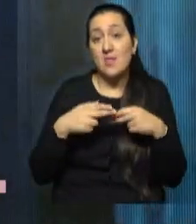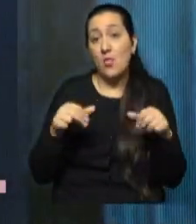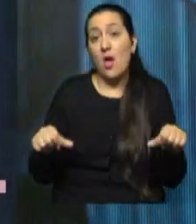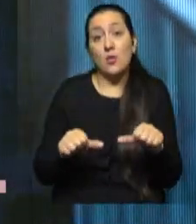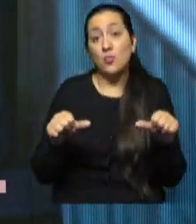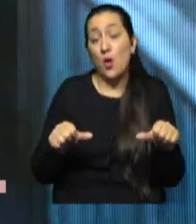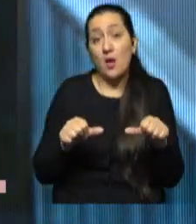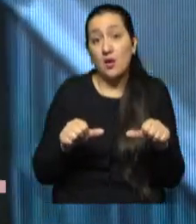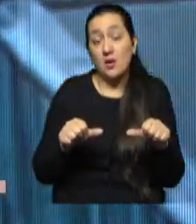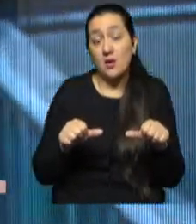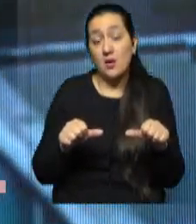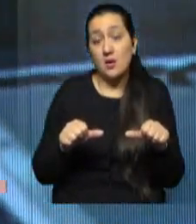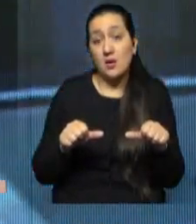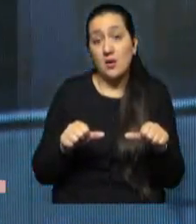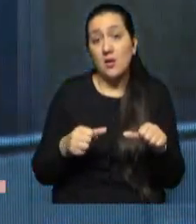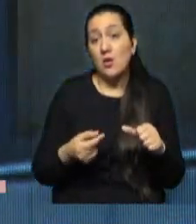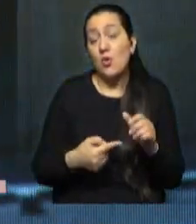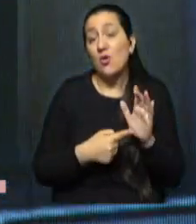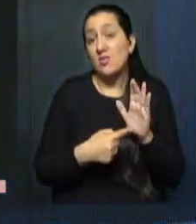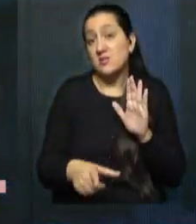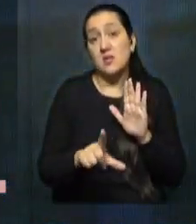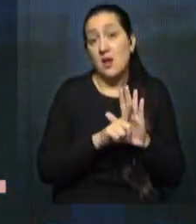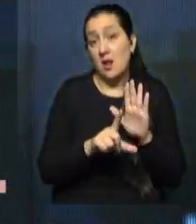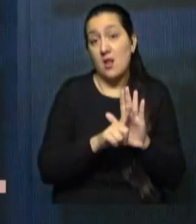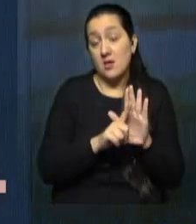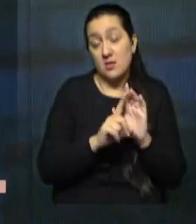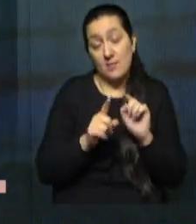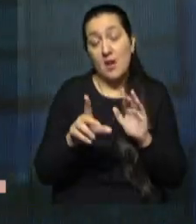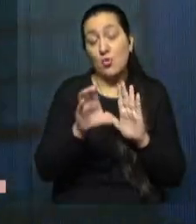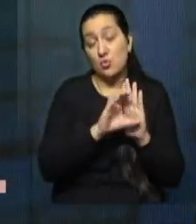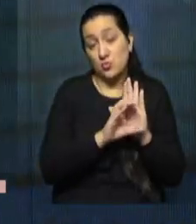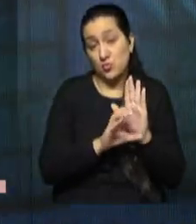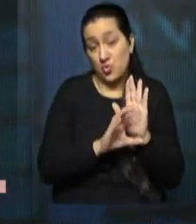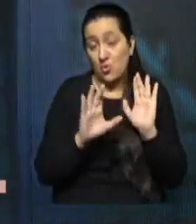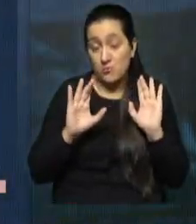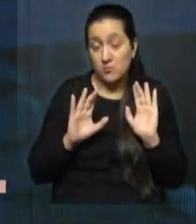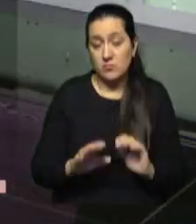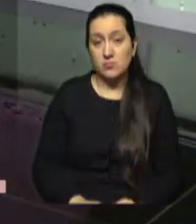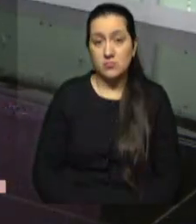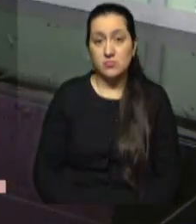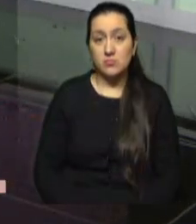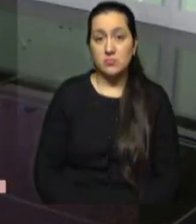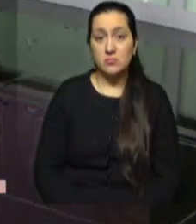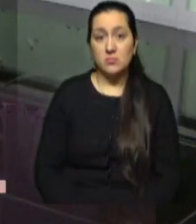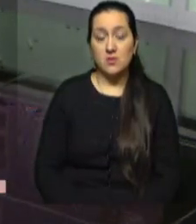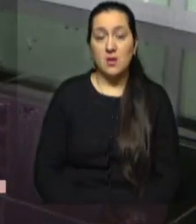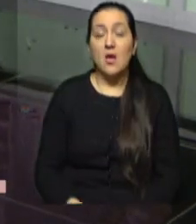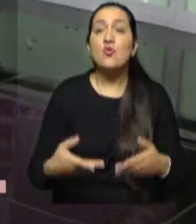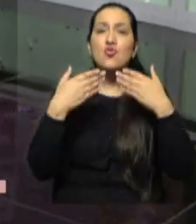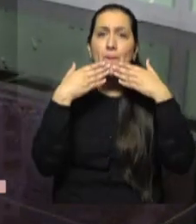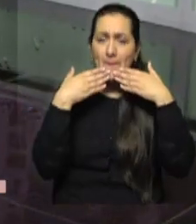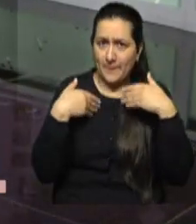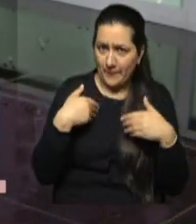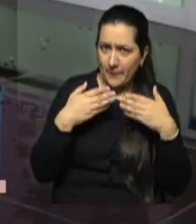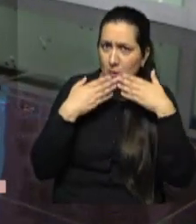dentro de lo que la ley este y la Constitución me dicen que puedo hacer pregunté si podía